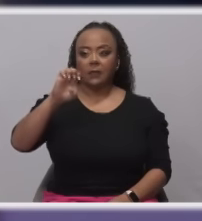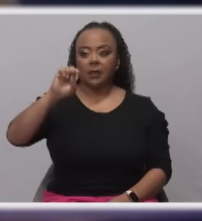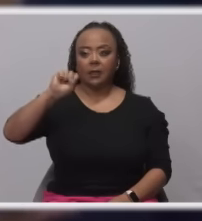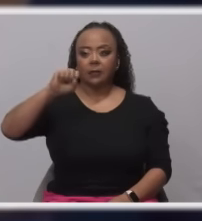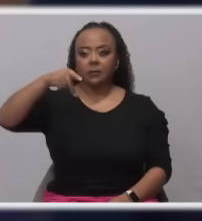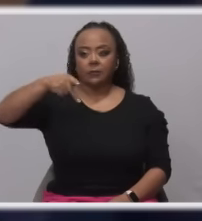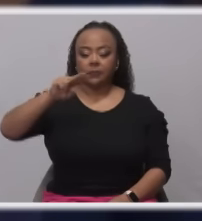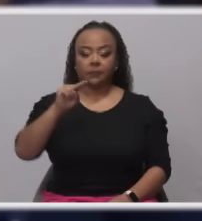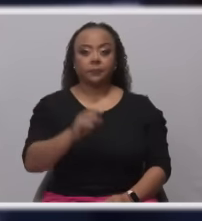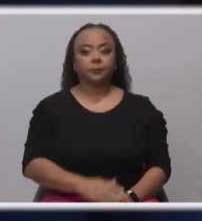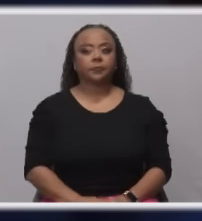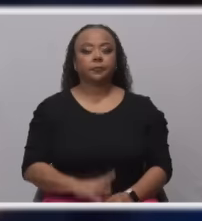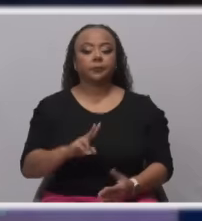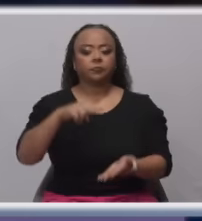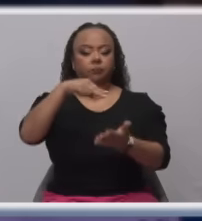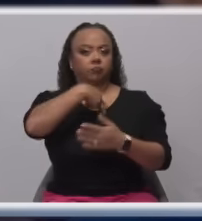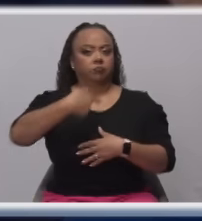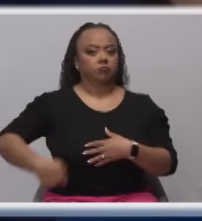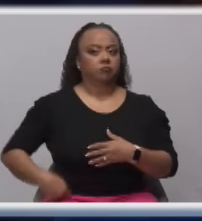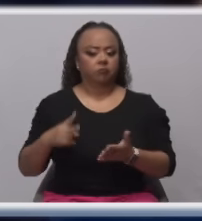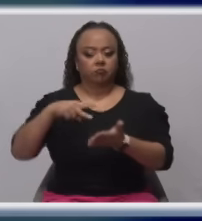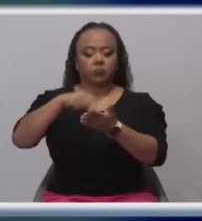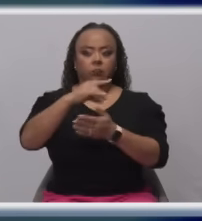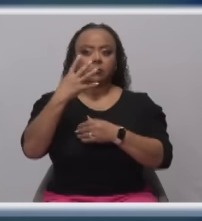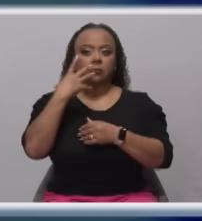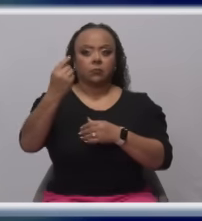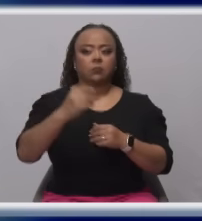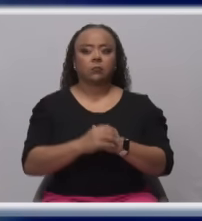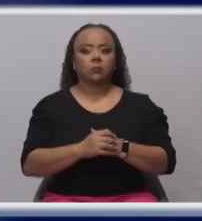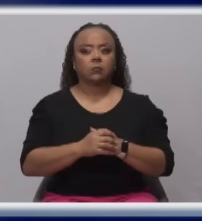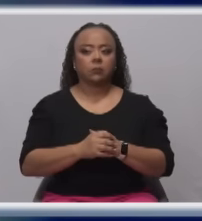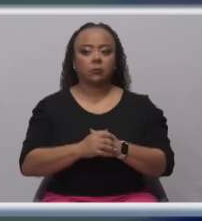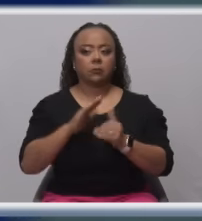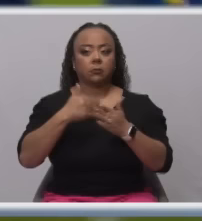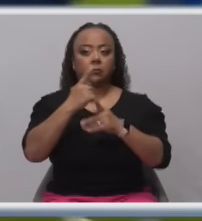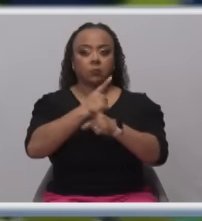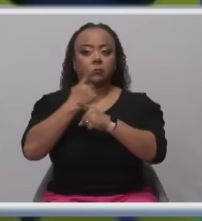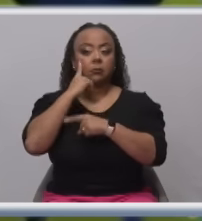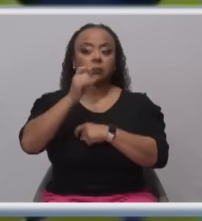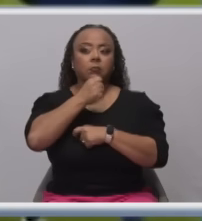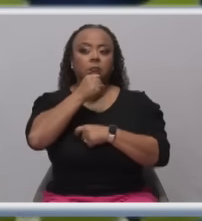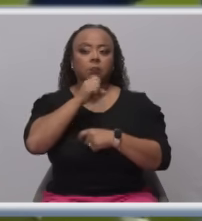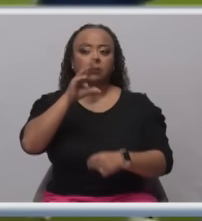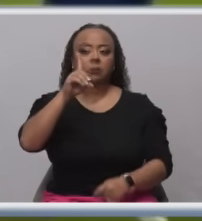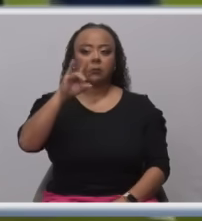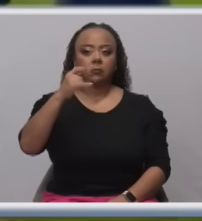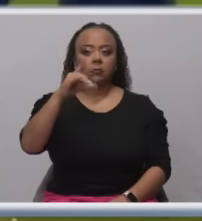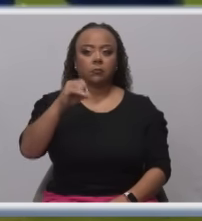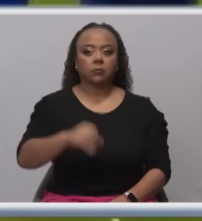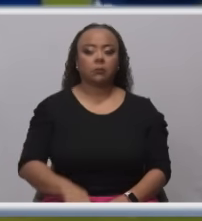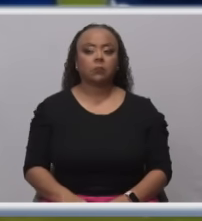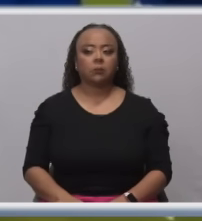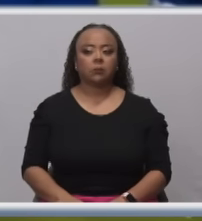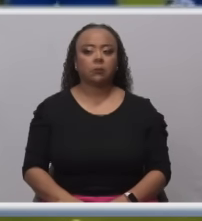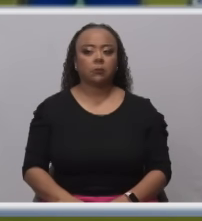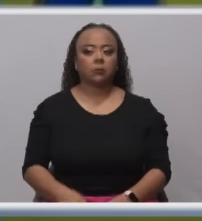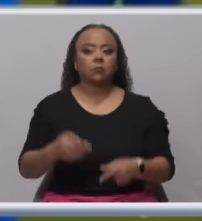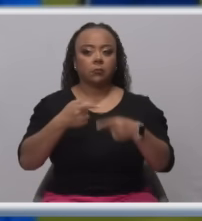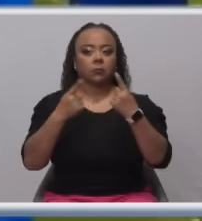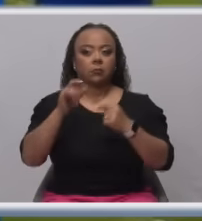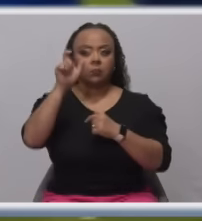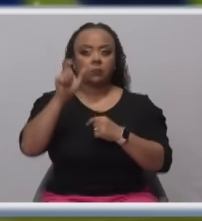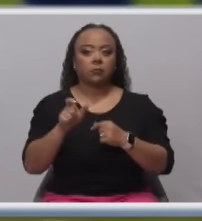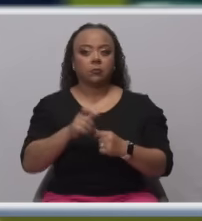se levantó y se fue tras ser corregido por el periodista Diego Fox contradijo al